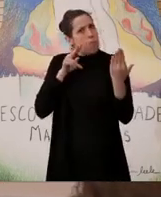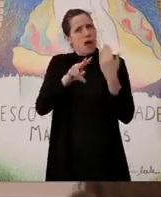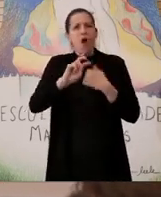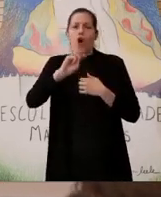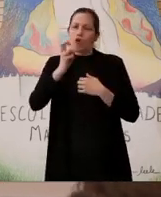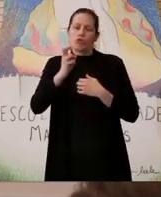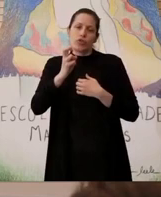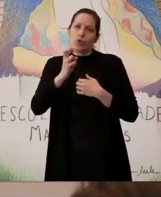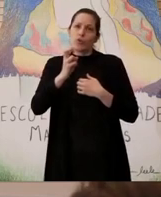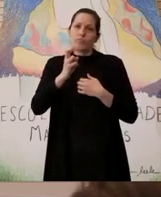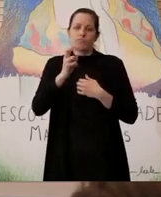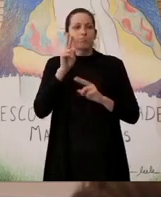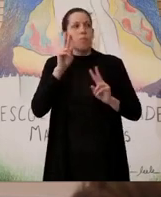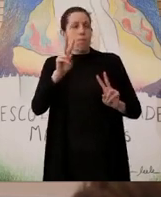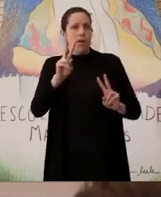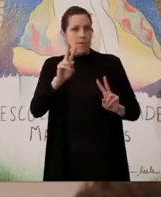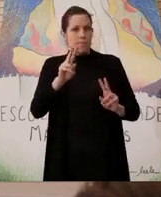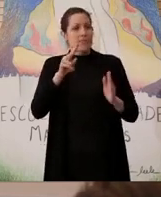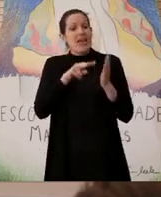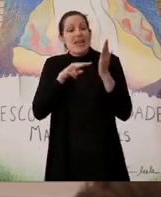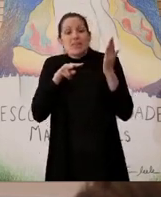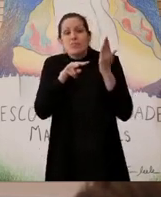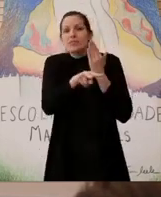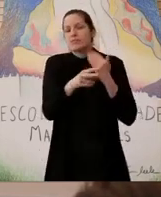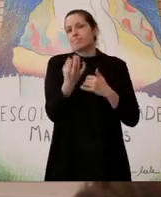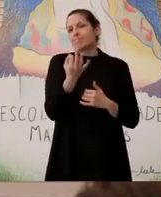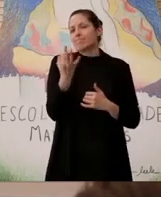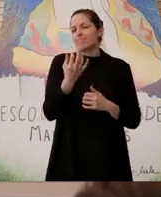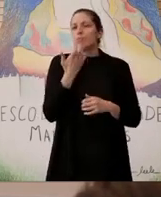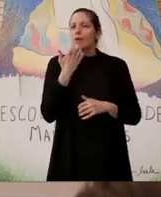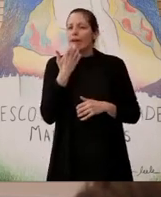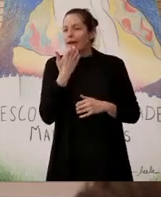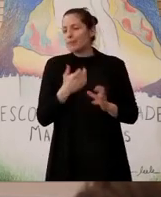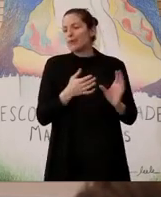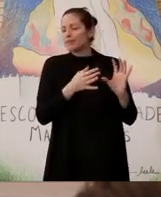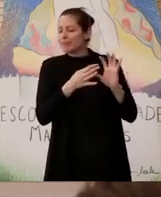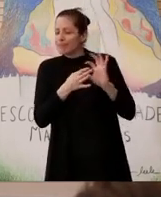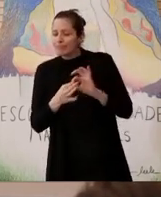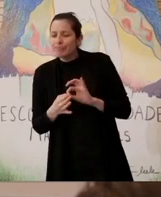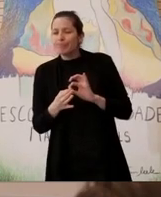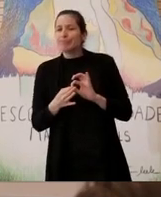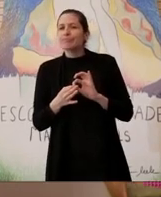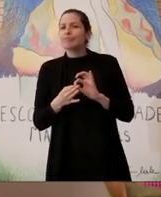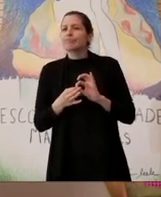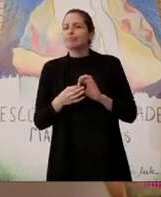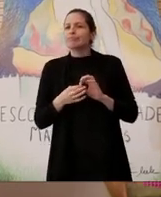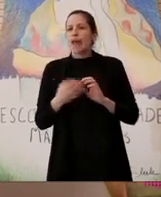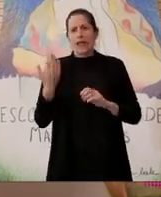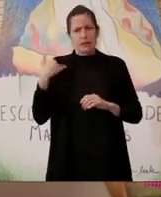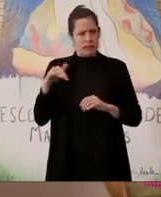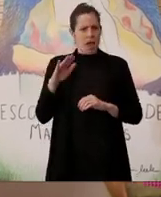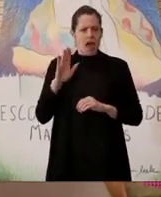de vista os invisibles tenían que ver muchas veces con algo que también se hizo aquí